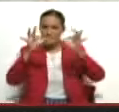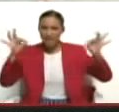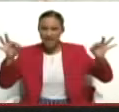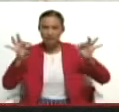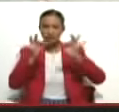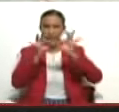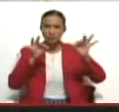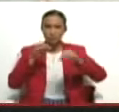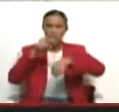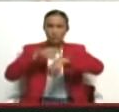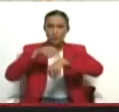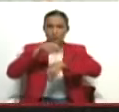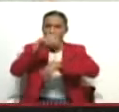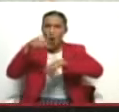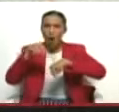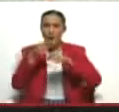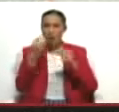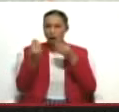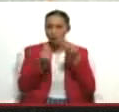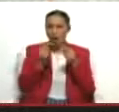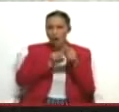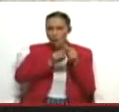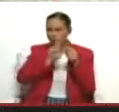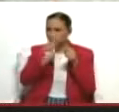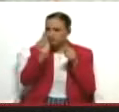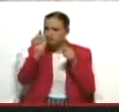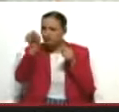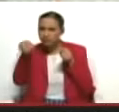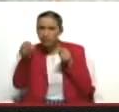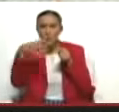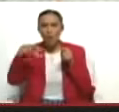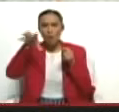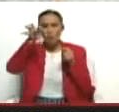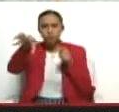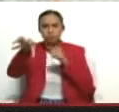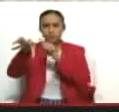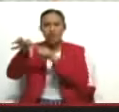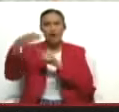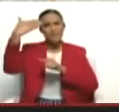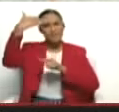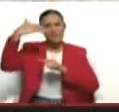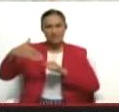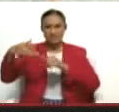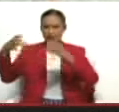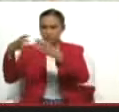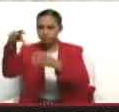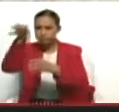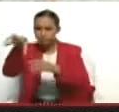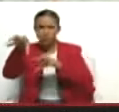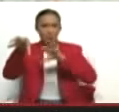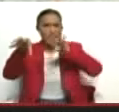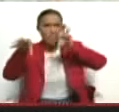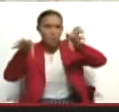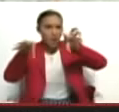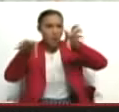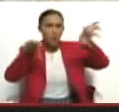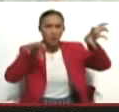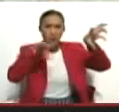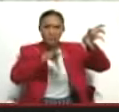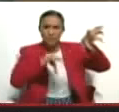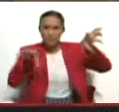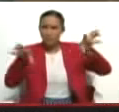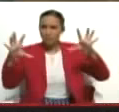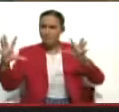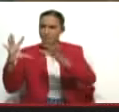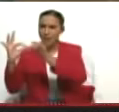minutos horas de instalaciones militares todas ellas vinculadas a la Sodi a las